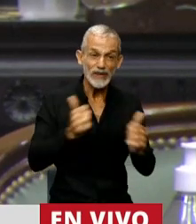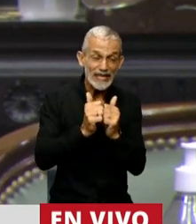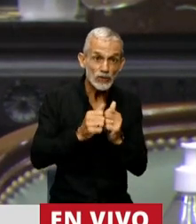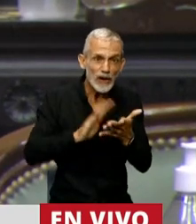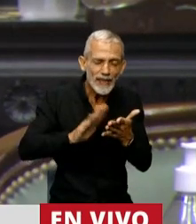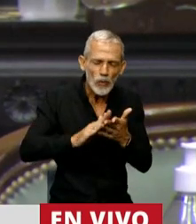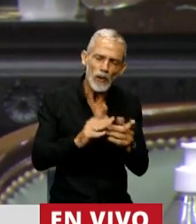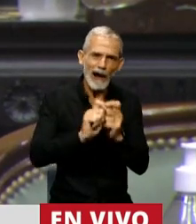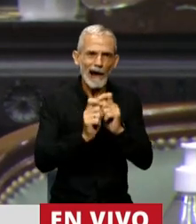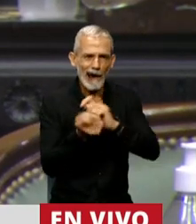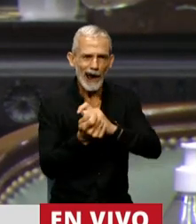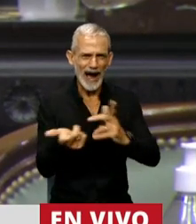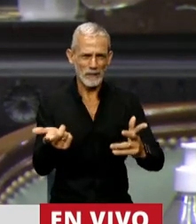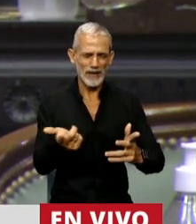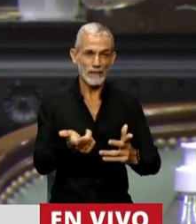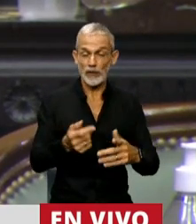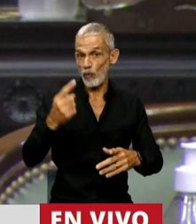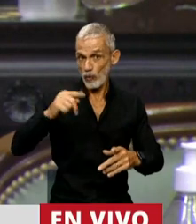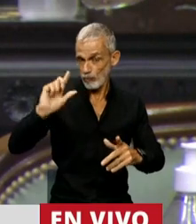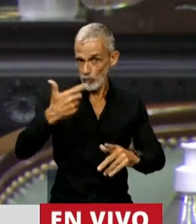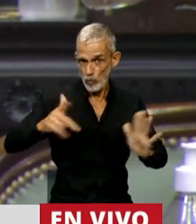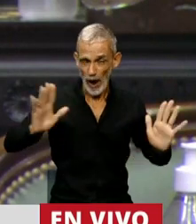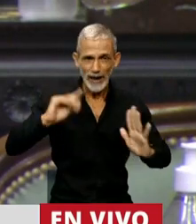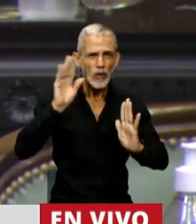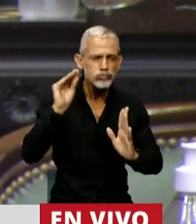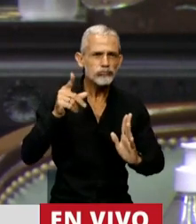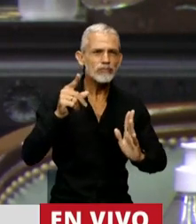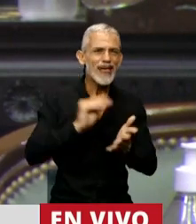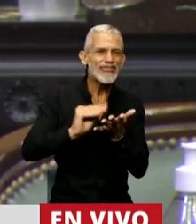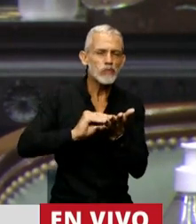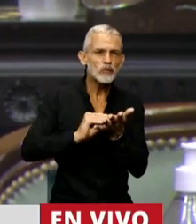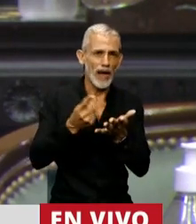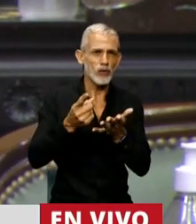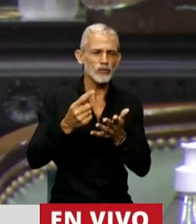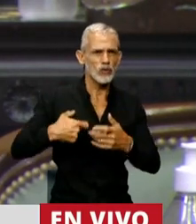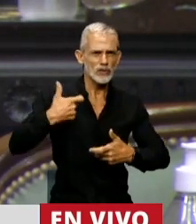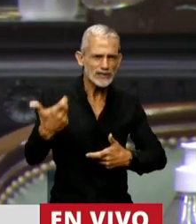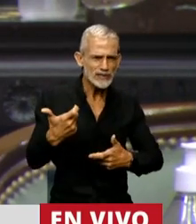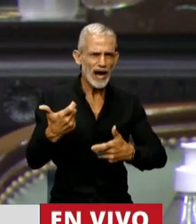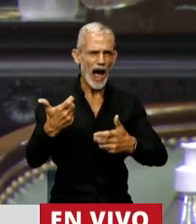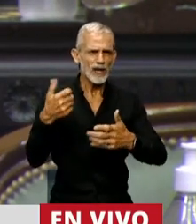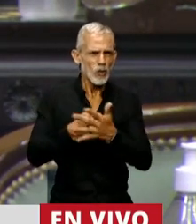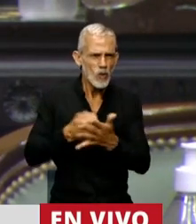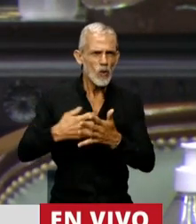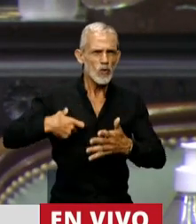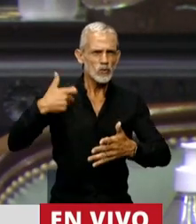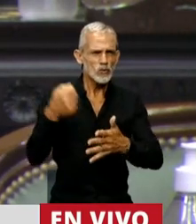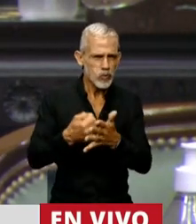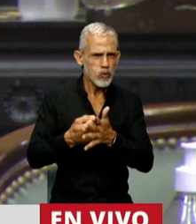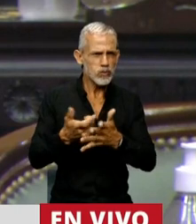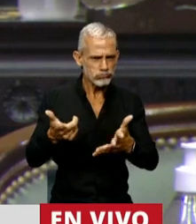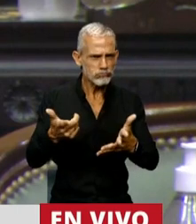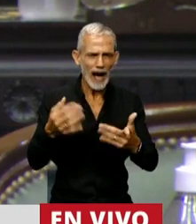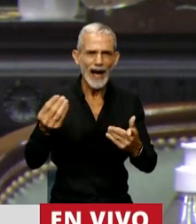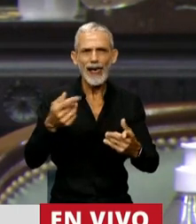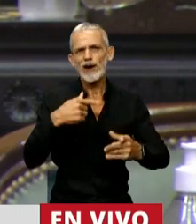Increíblemente, hemos escuchado hoy a diputados y diputadas sindicalistas diciendo